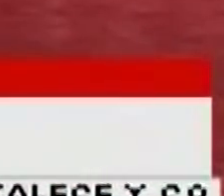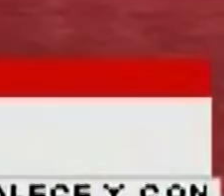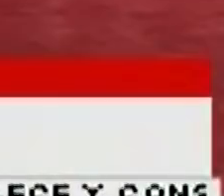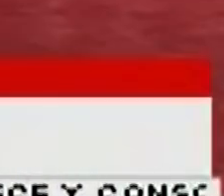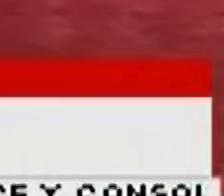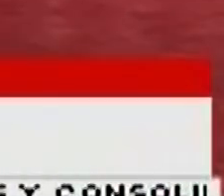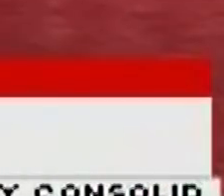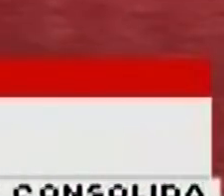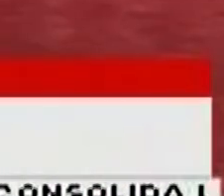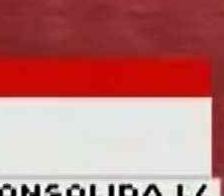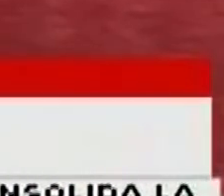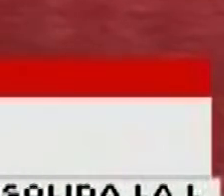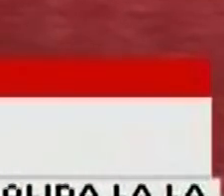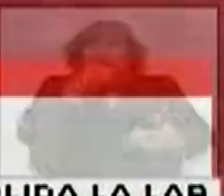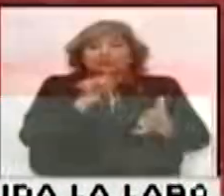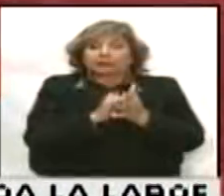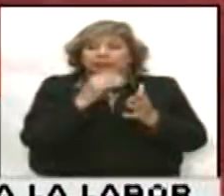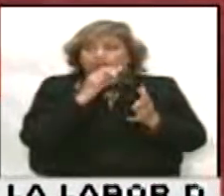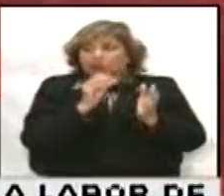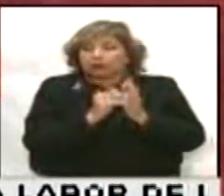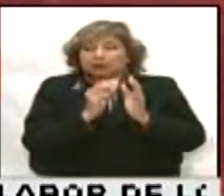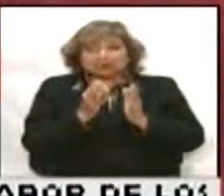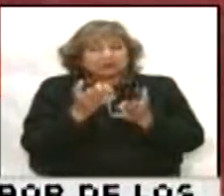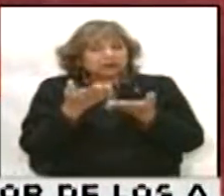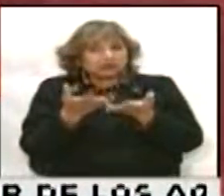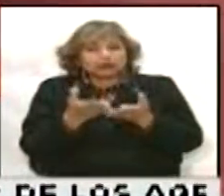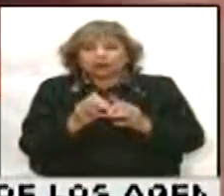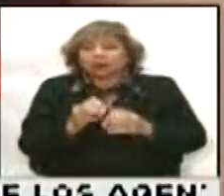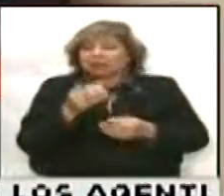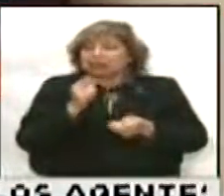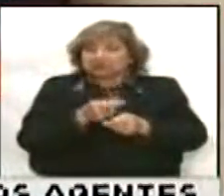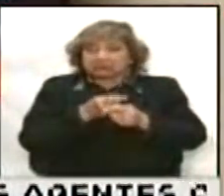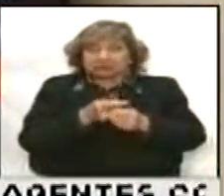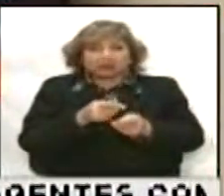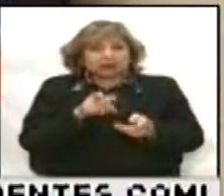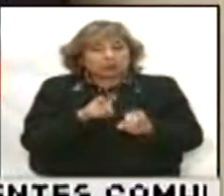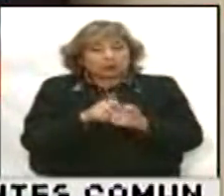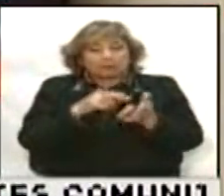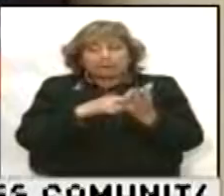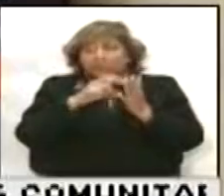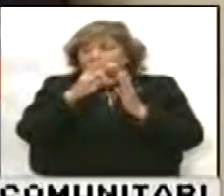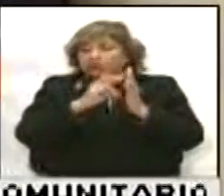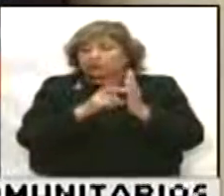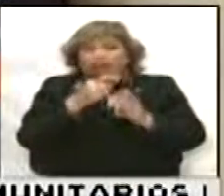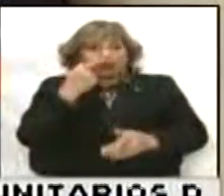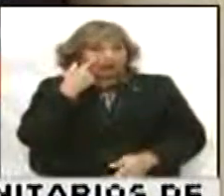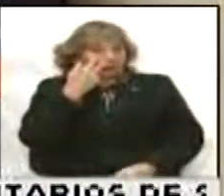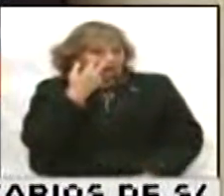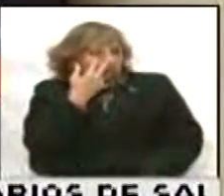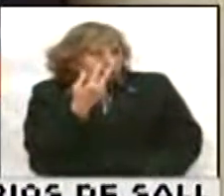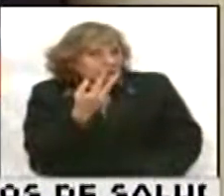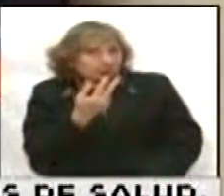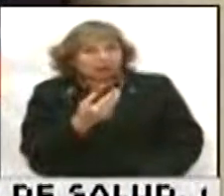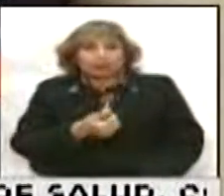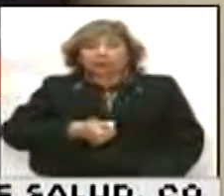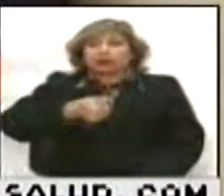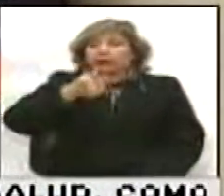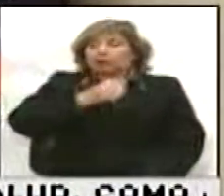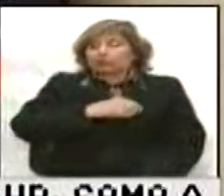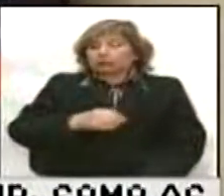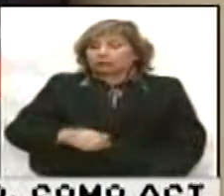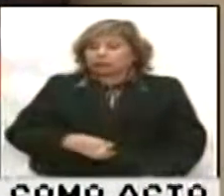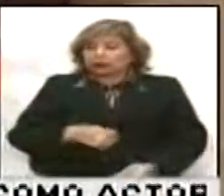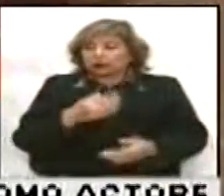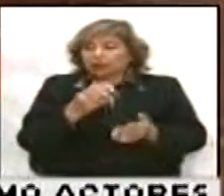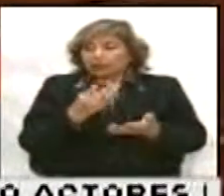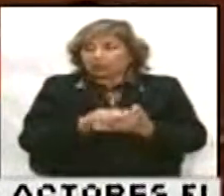Bien, lo ha aclarado el presidente del Congreso, se trata de una insistencia, es decir, de un proyecto que ha sido observado por el Ejecutivo y